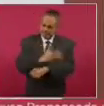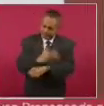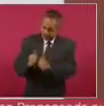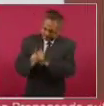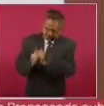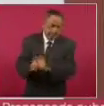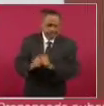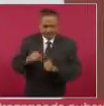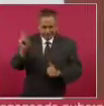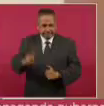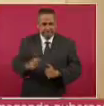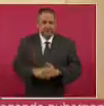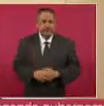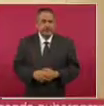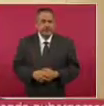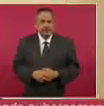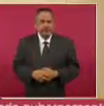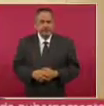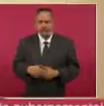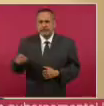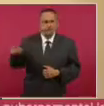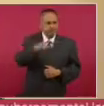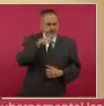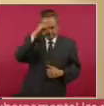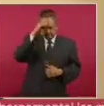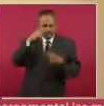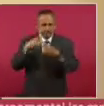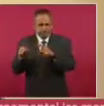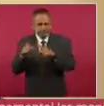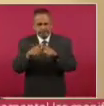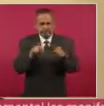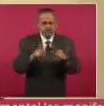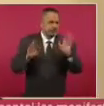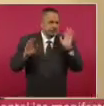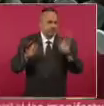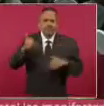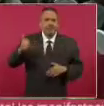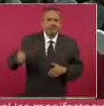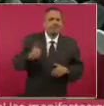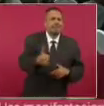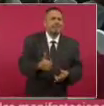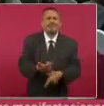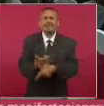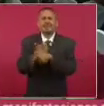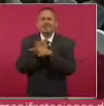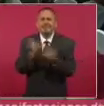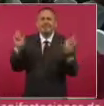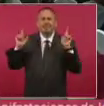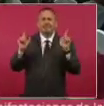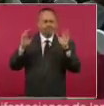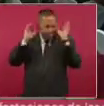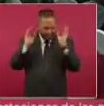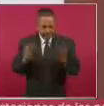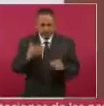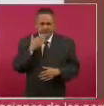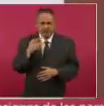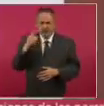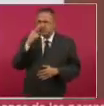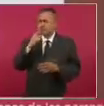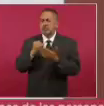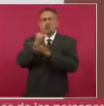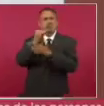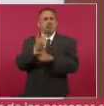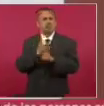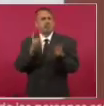compañerismo. Somos distintos porque somos libres y somos